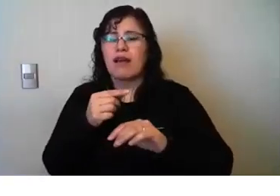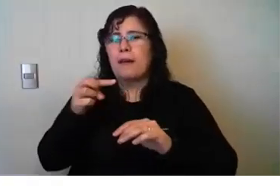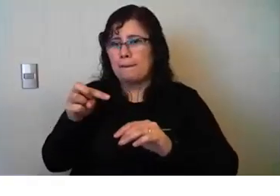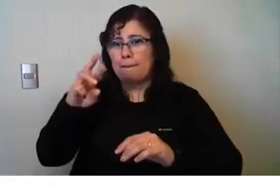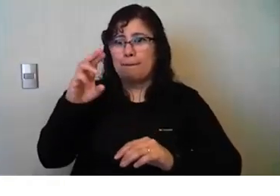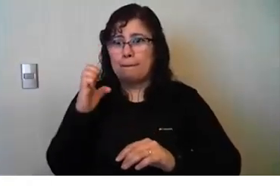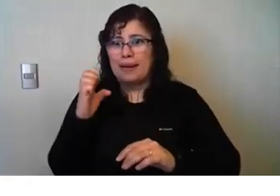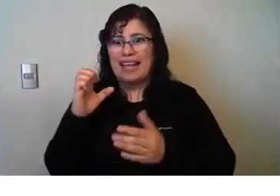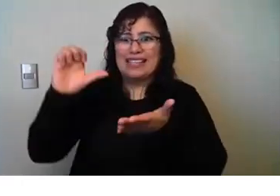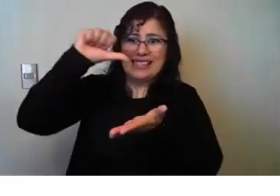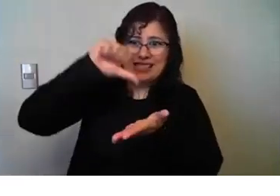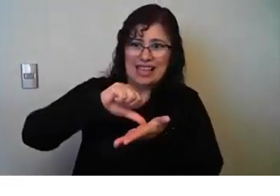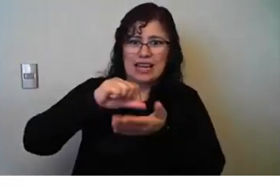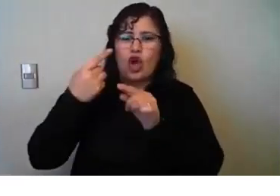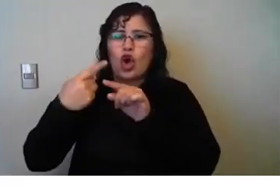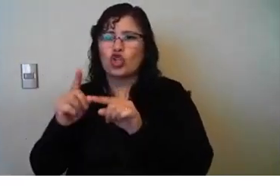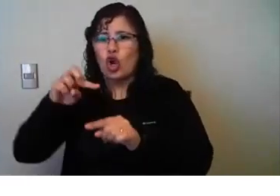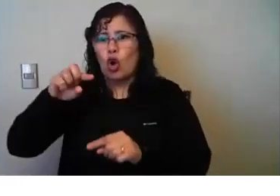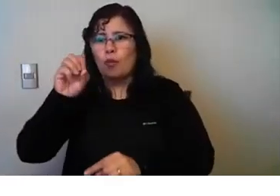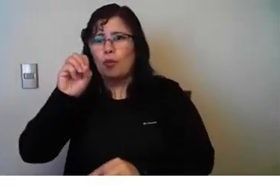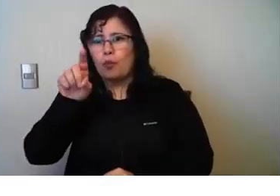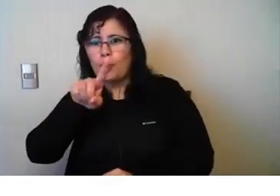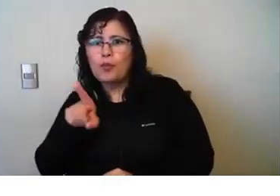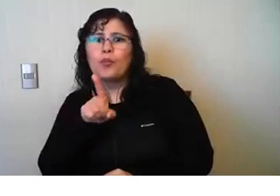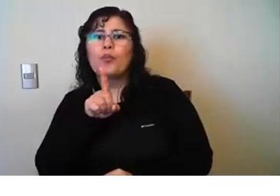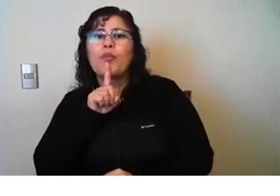giro postcentral, ¿ya?